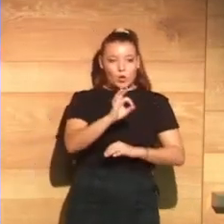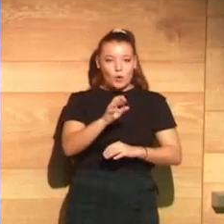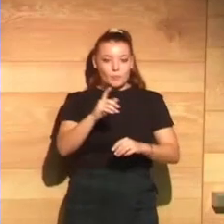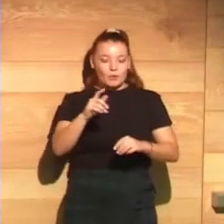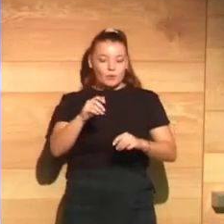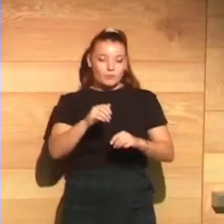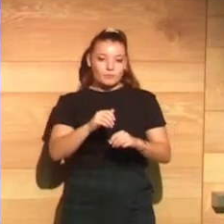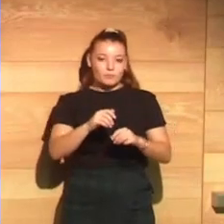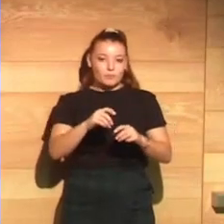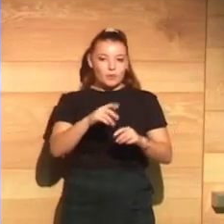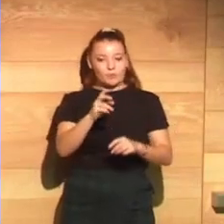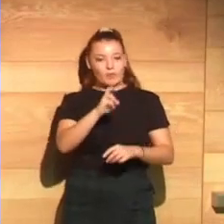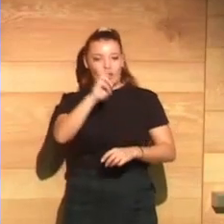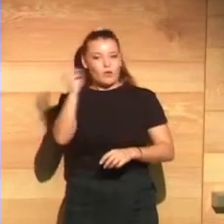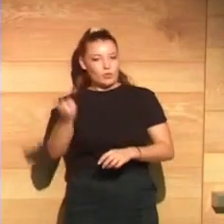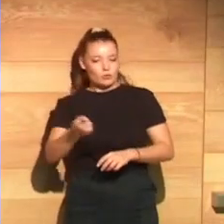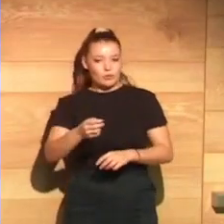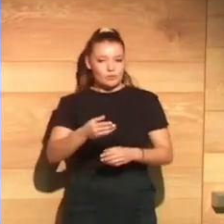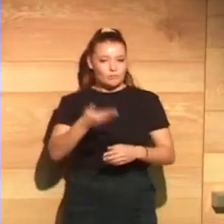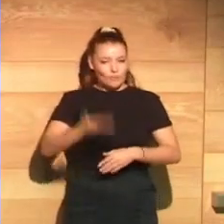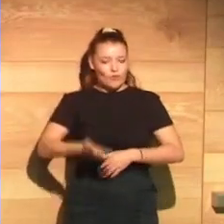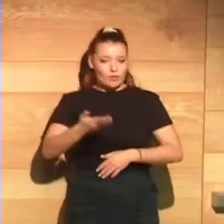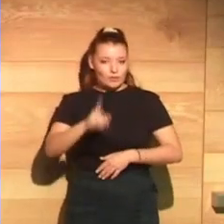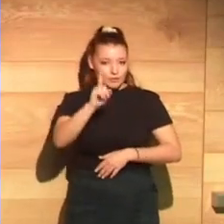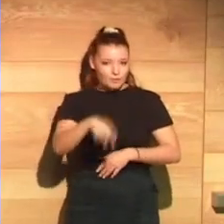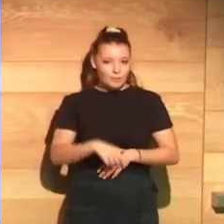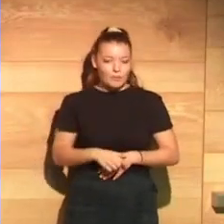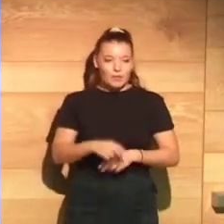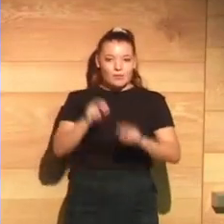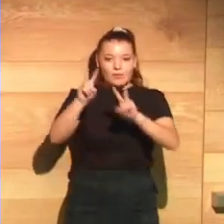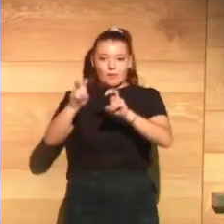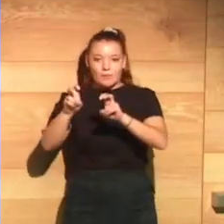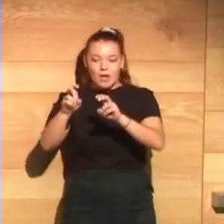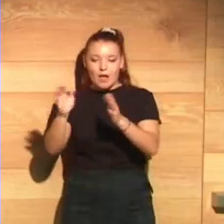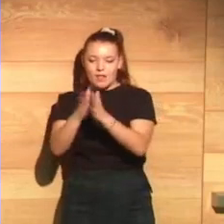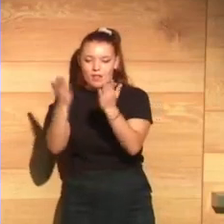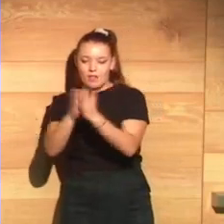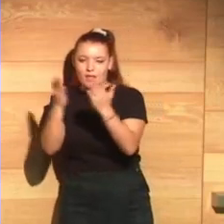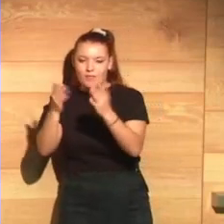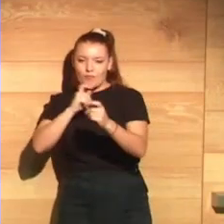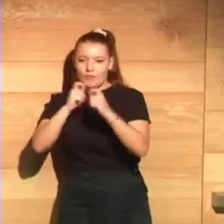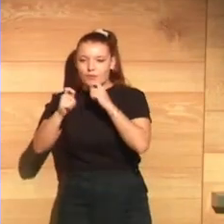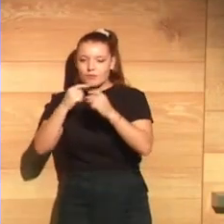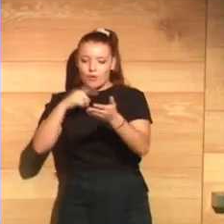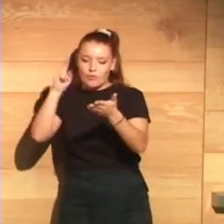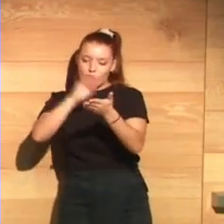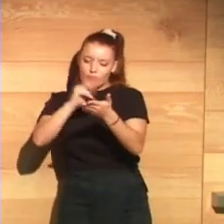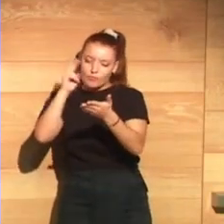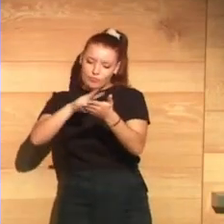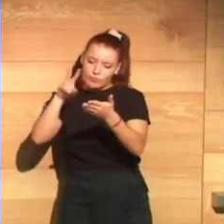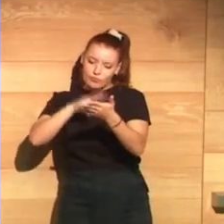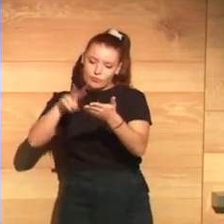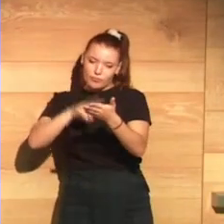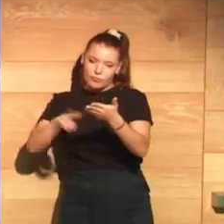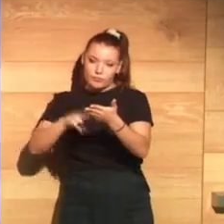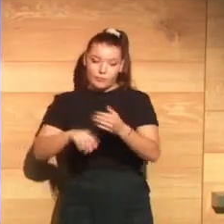icónicas, escenas de películas, pero también a nivel de documentación, de leerme libros, entrevistas. Sí, de hecho, lo pones al final,